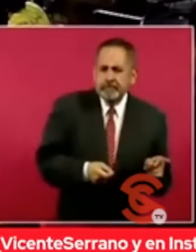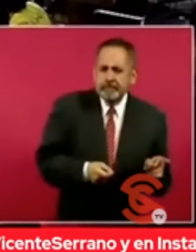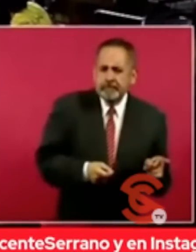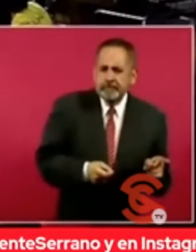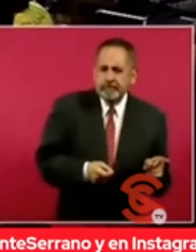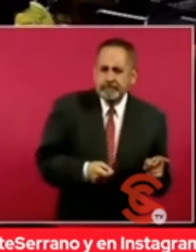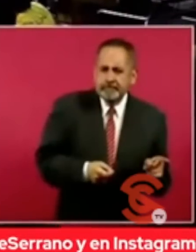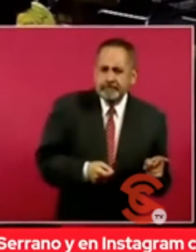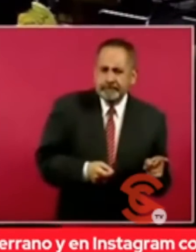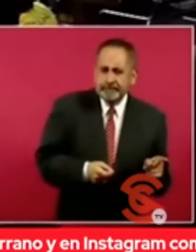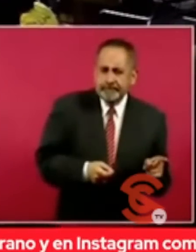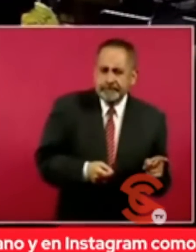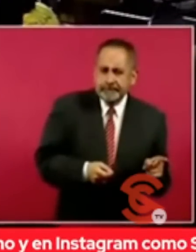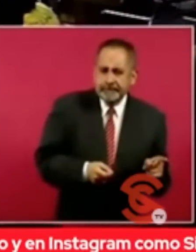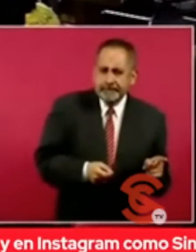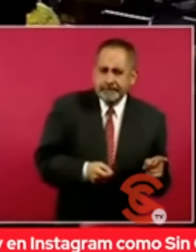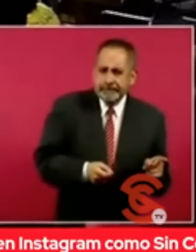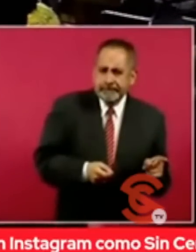su